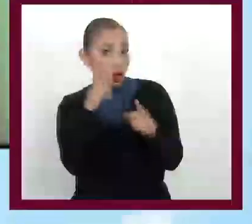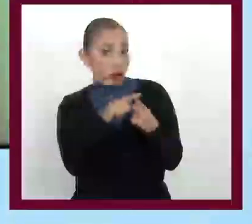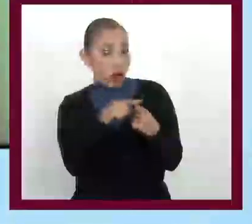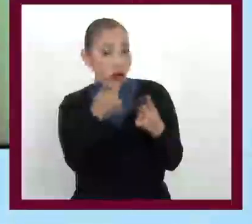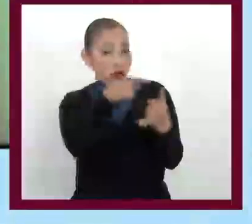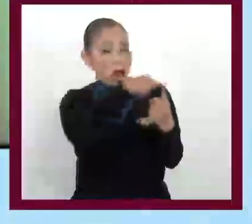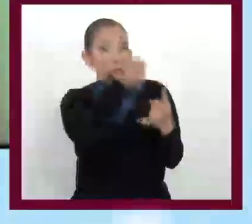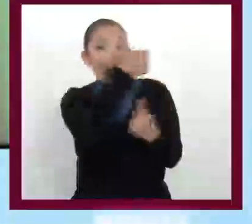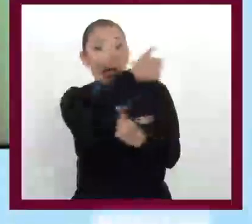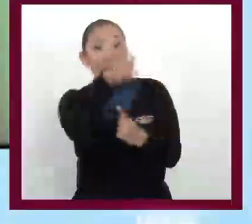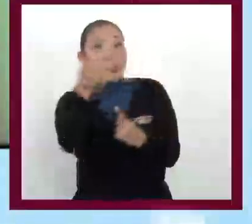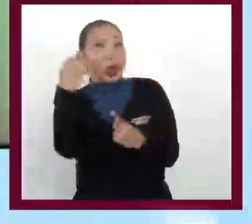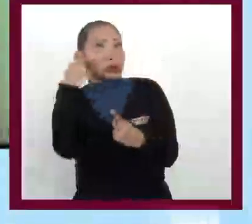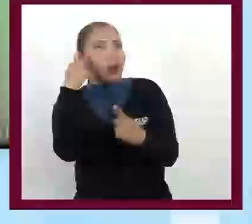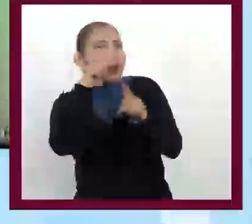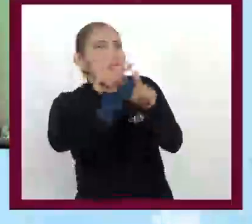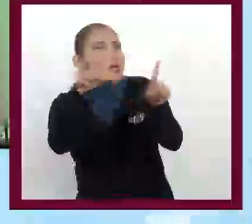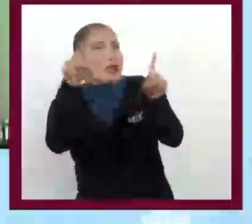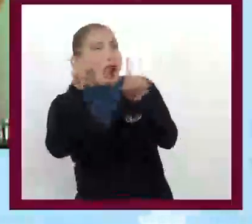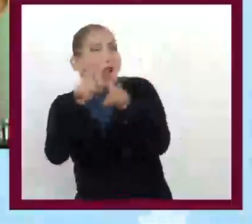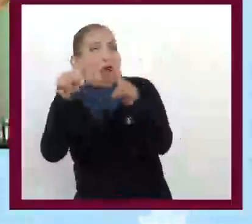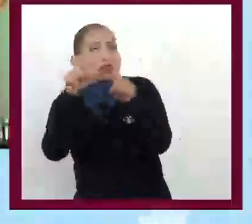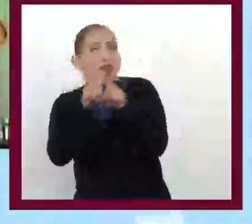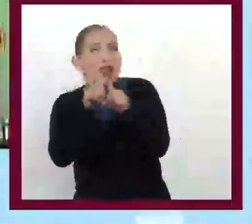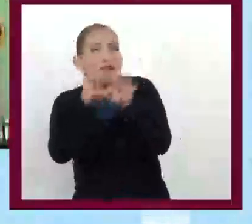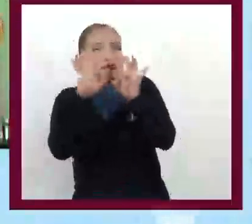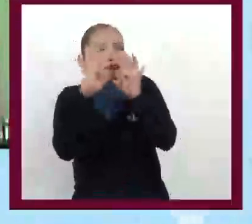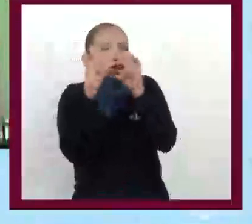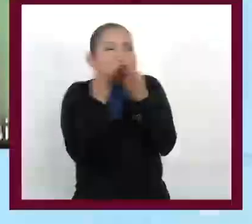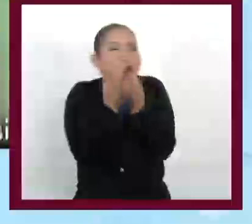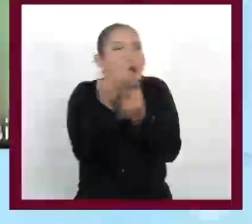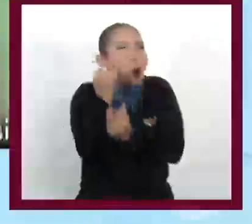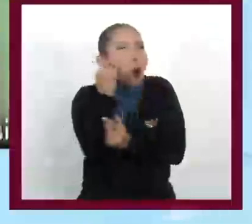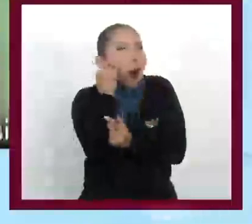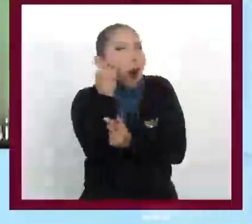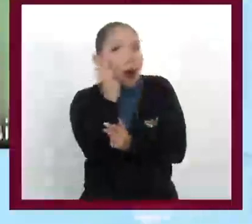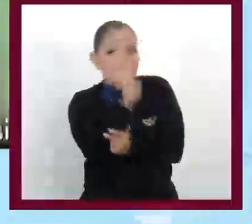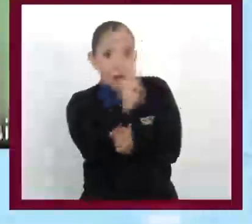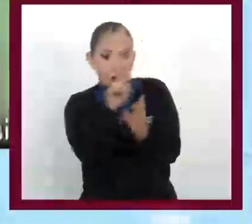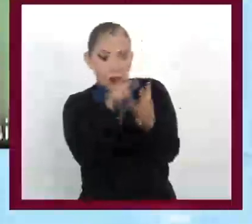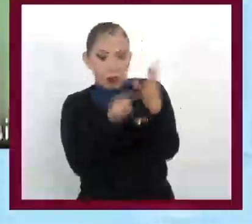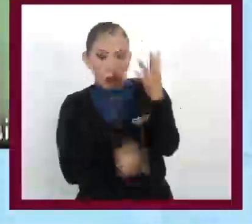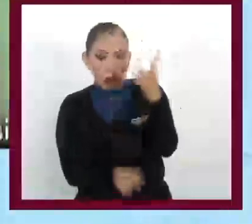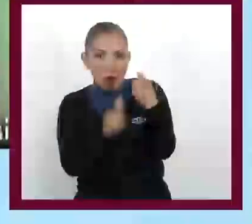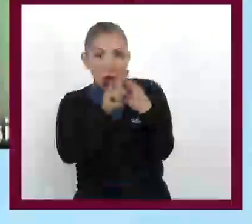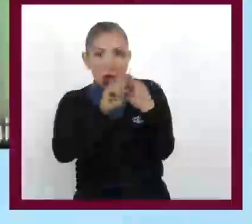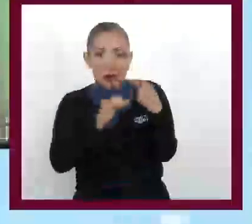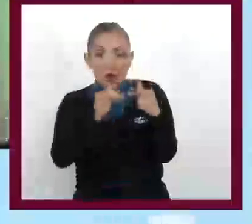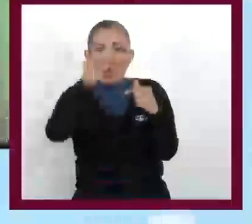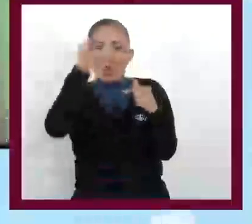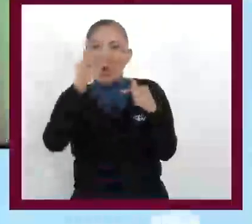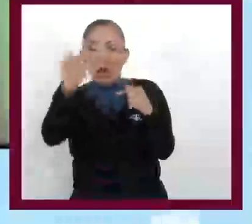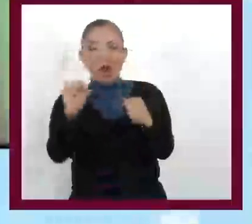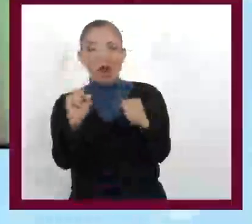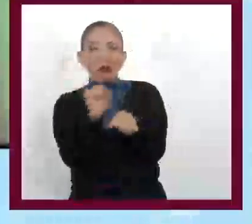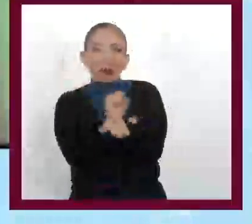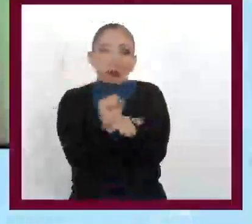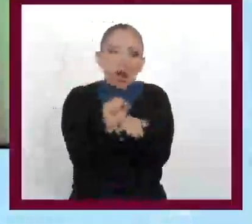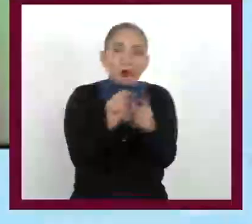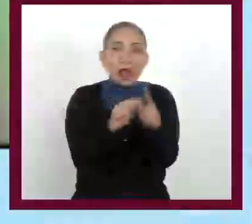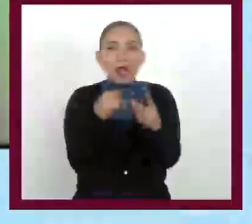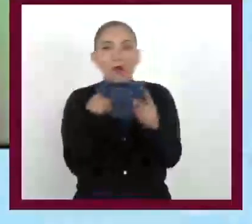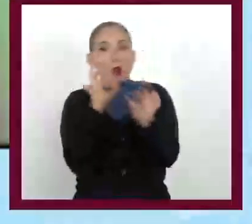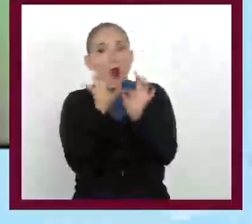sonidos. Cada sonido tiene diferentes cualidades sonoras, que principalmente son 4. Son la altura, la intensidad,